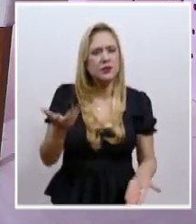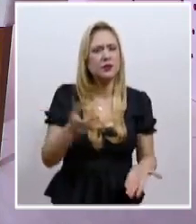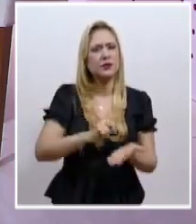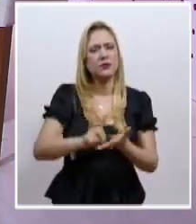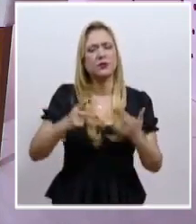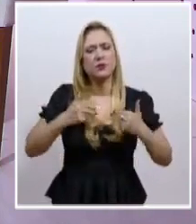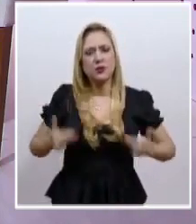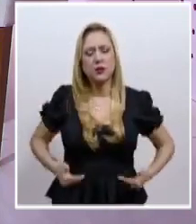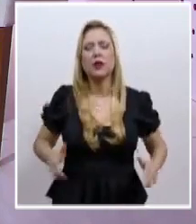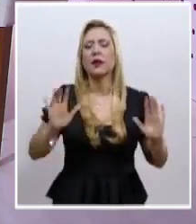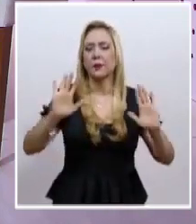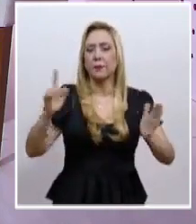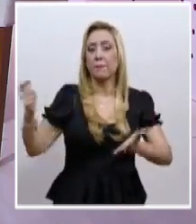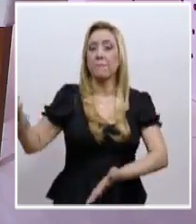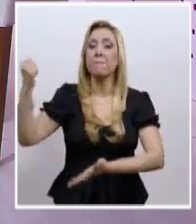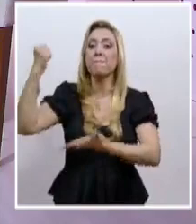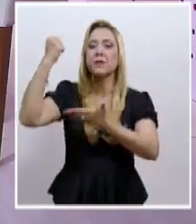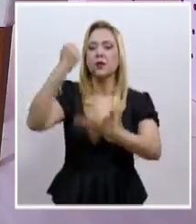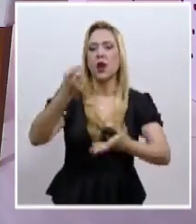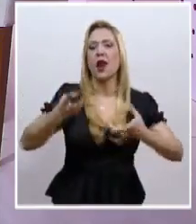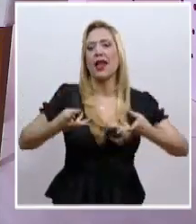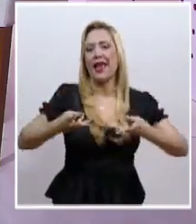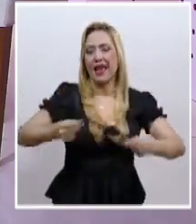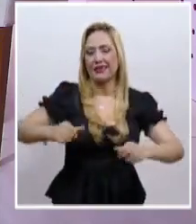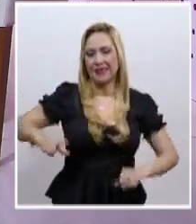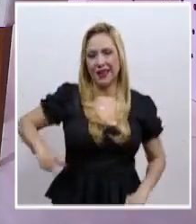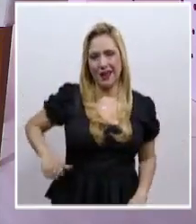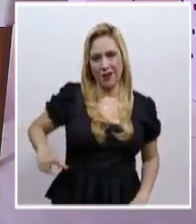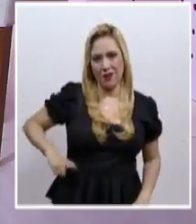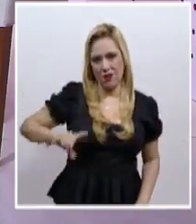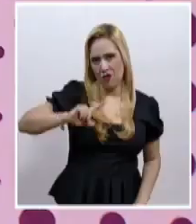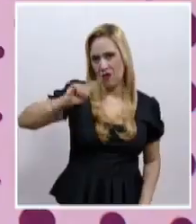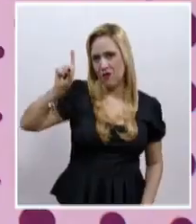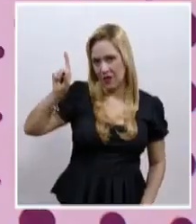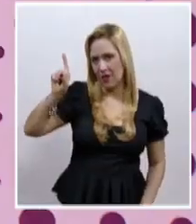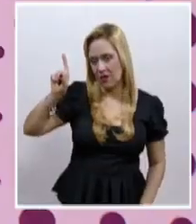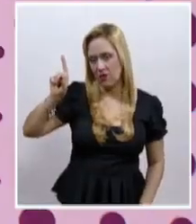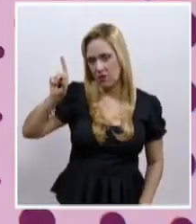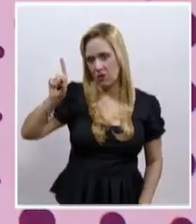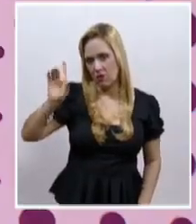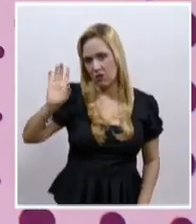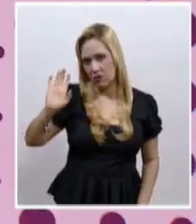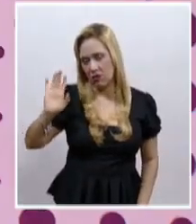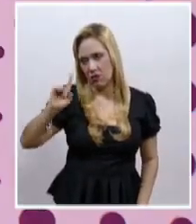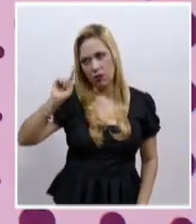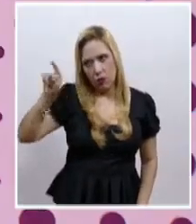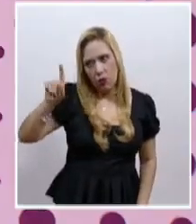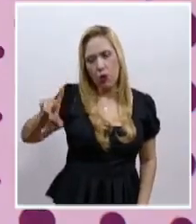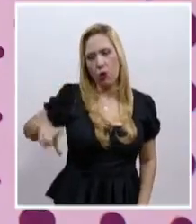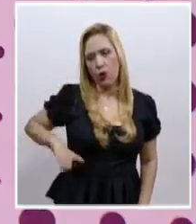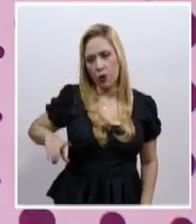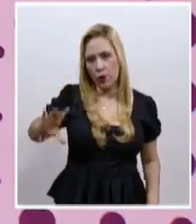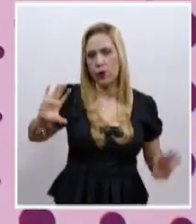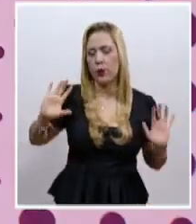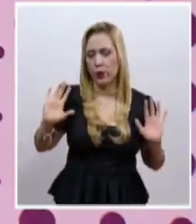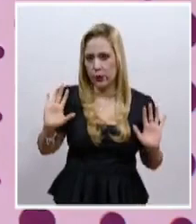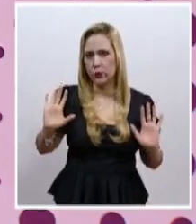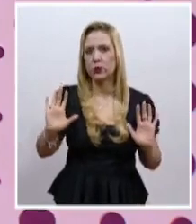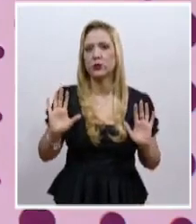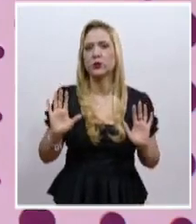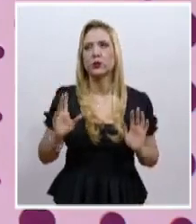Bueno, el presupuesto es lo que gasta el Estado, ¿no? Es lo que define, no solo el Estado, porque me gusta el símil que